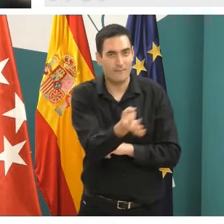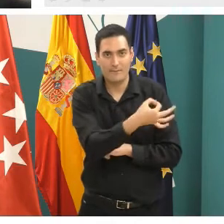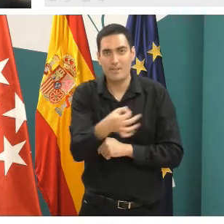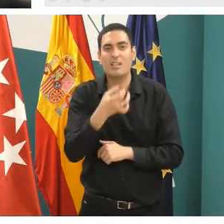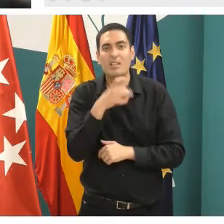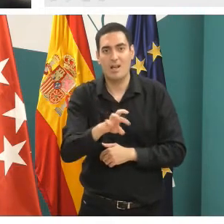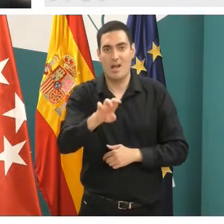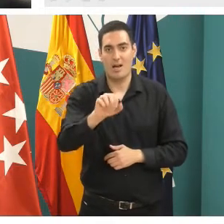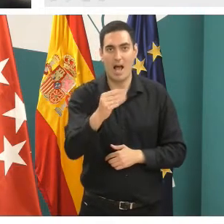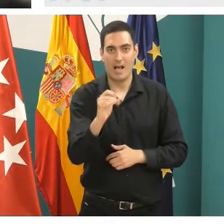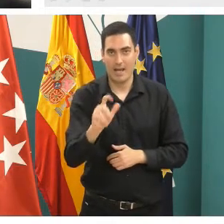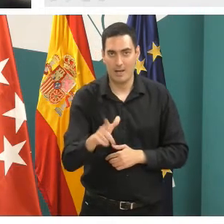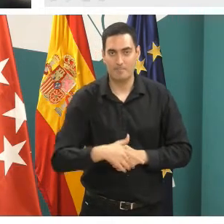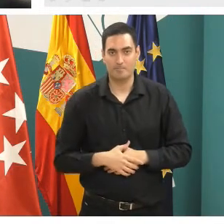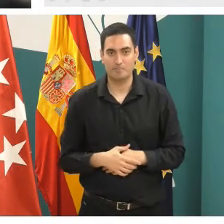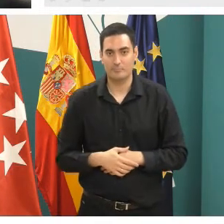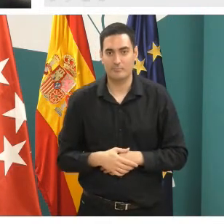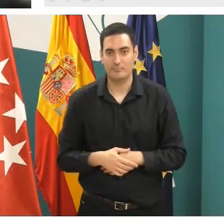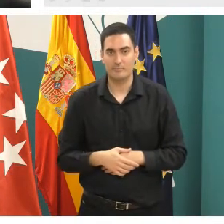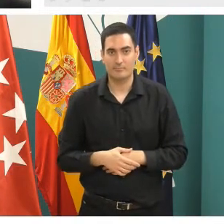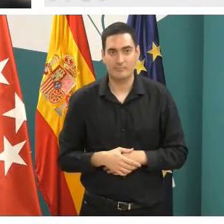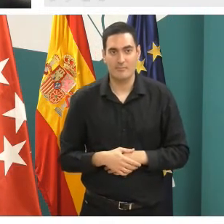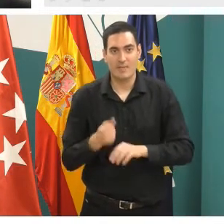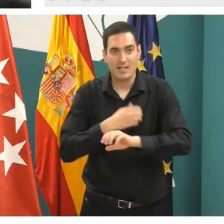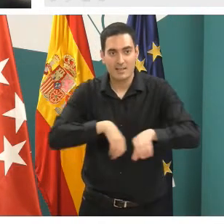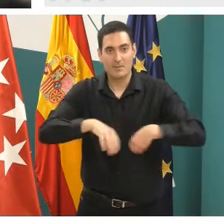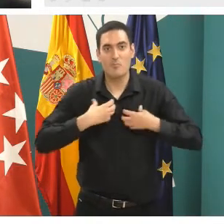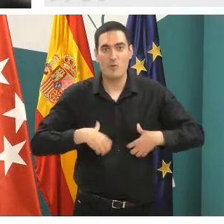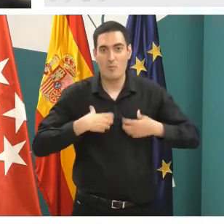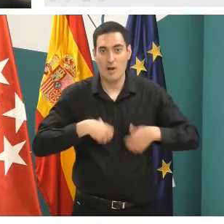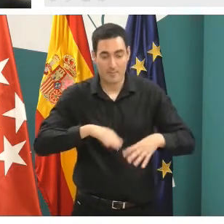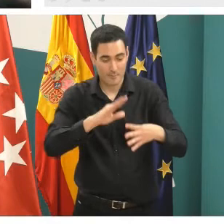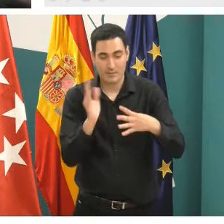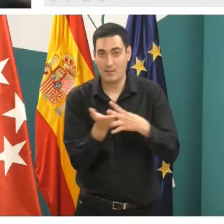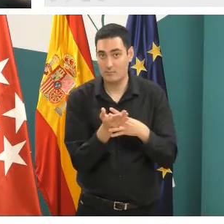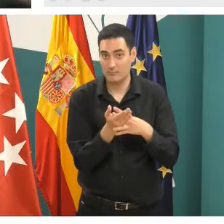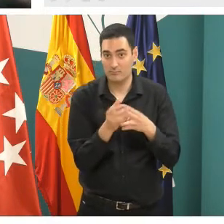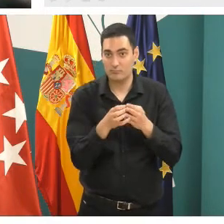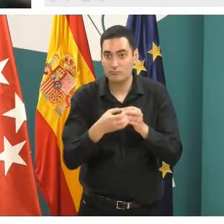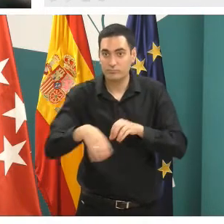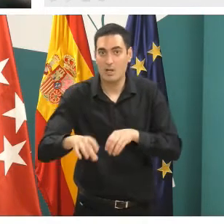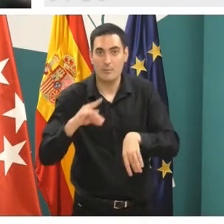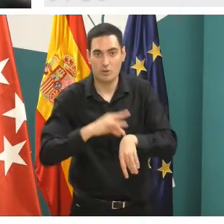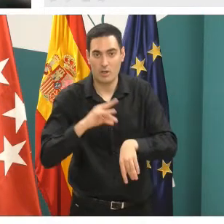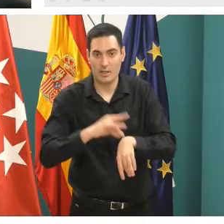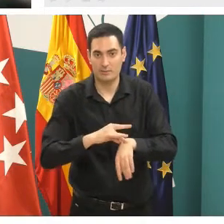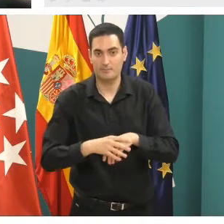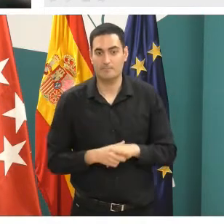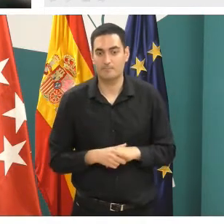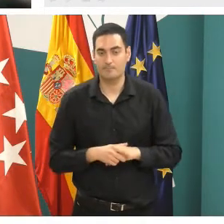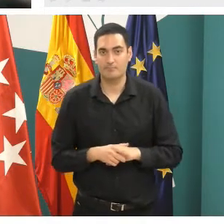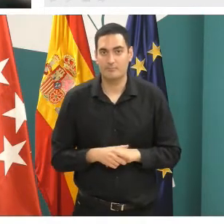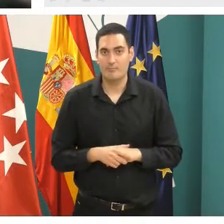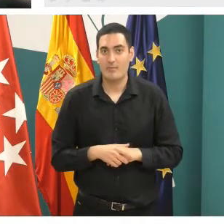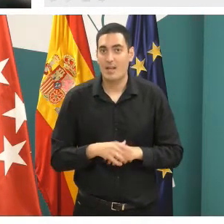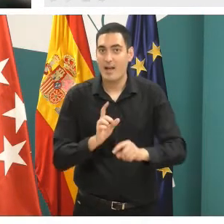Raquel, que la mitad de los trasplantes pulmonares se destinan a estas patologías y que